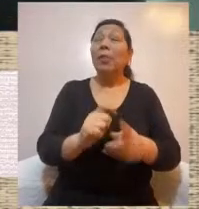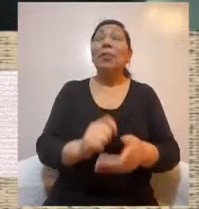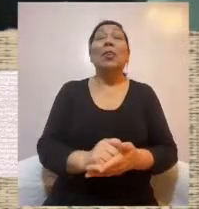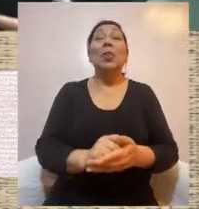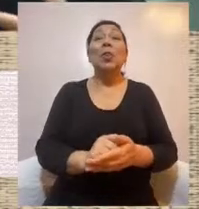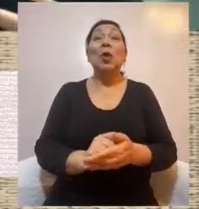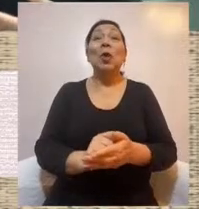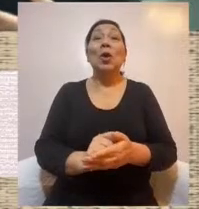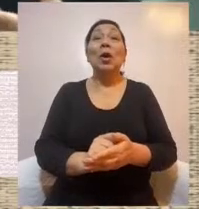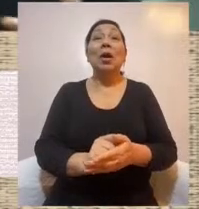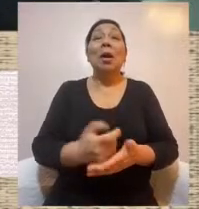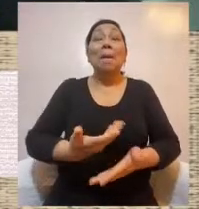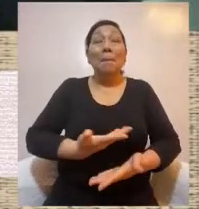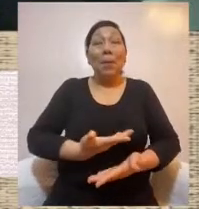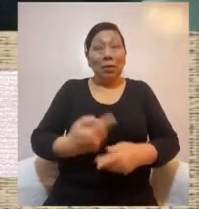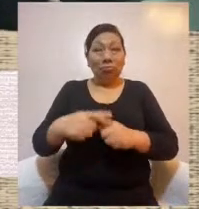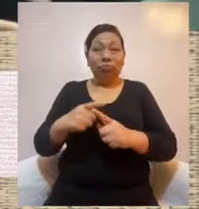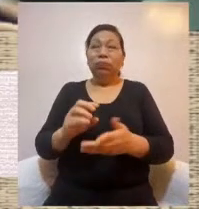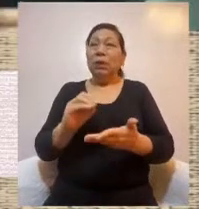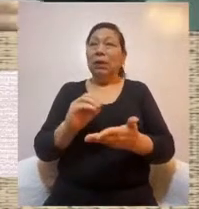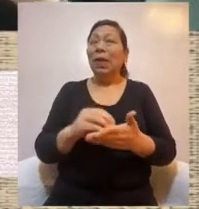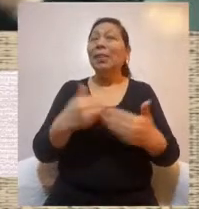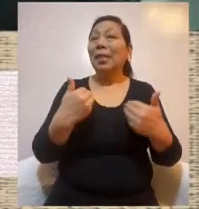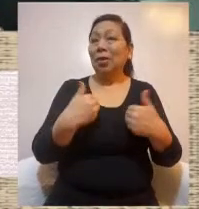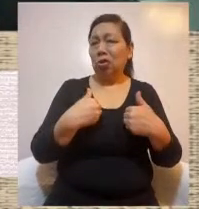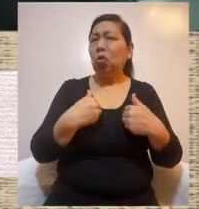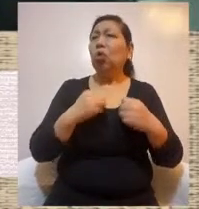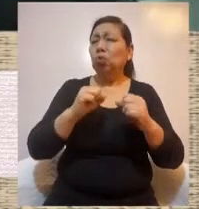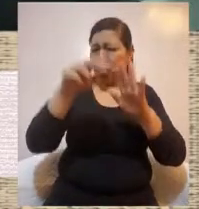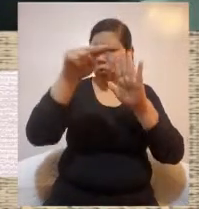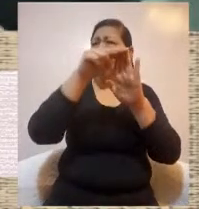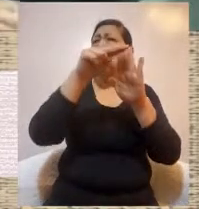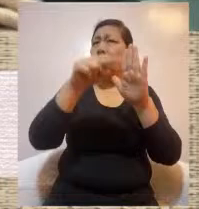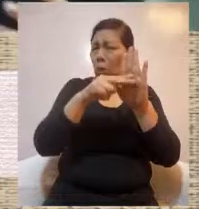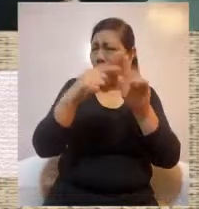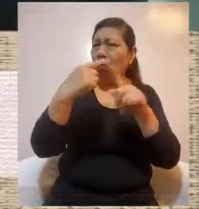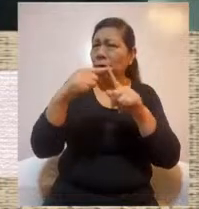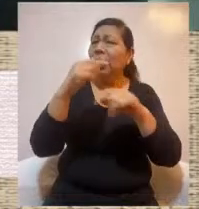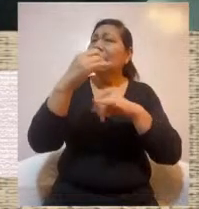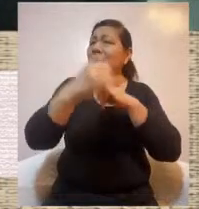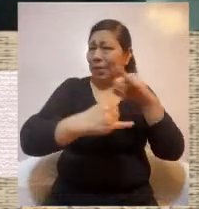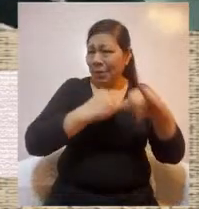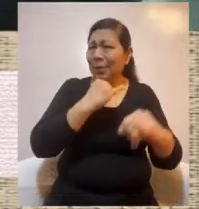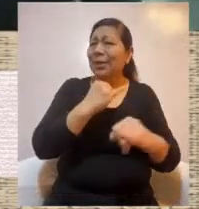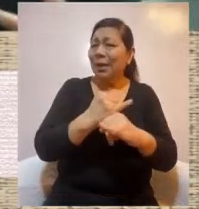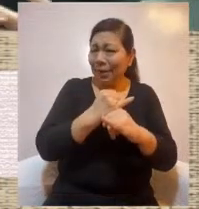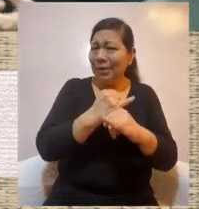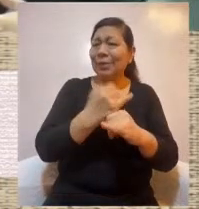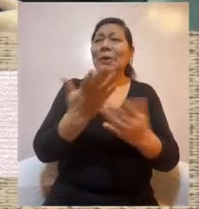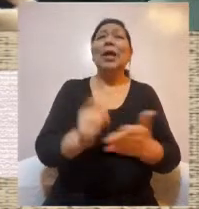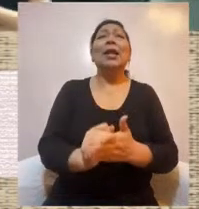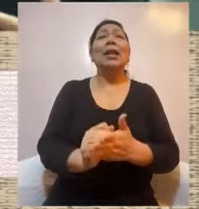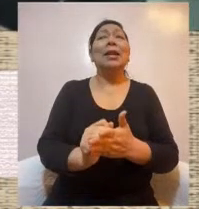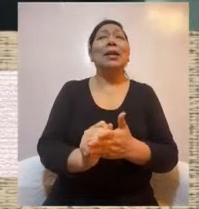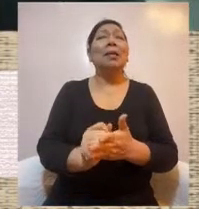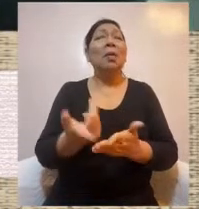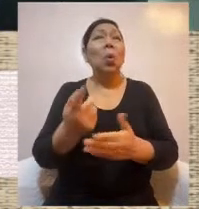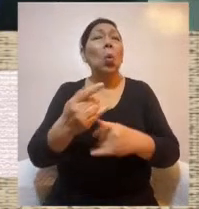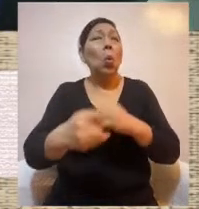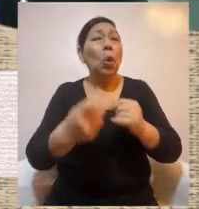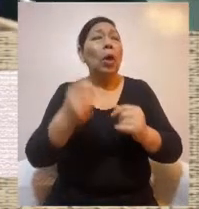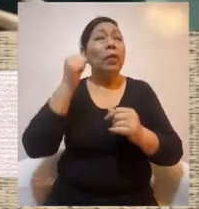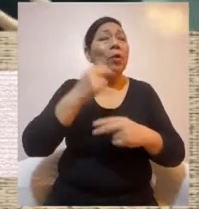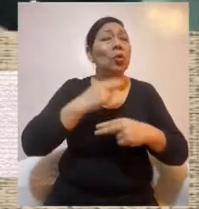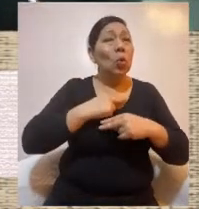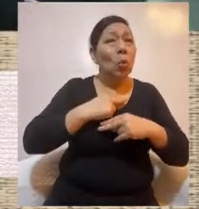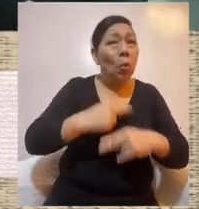se trata de parto múltiple. Entonces, tenemos la norma. Y a nivel internacional, pues tenemos la Declaración